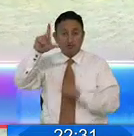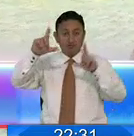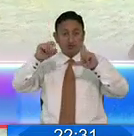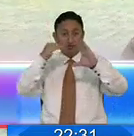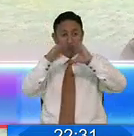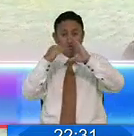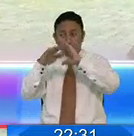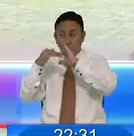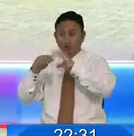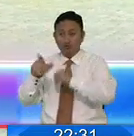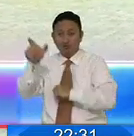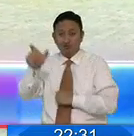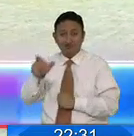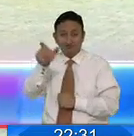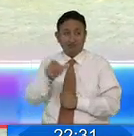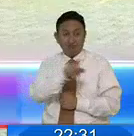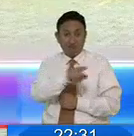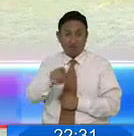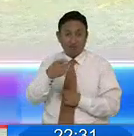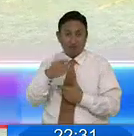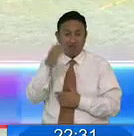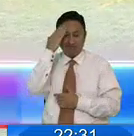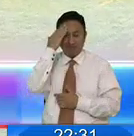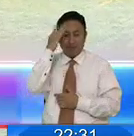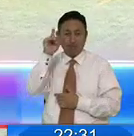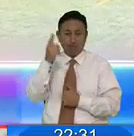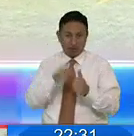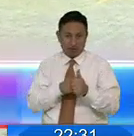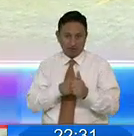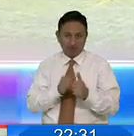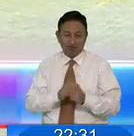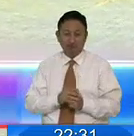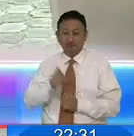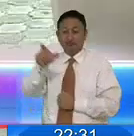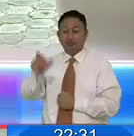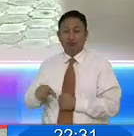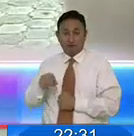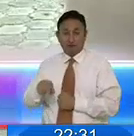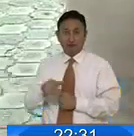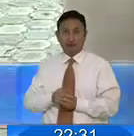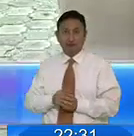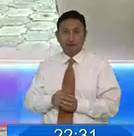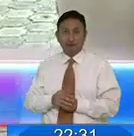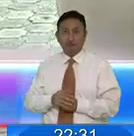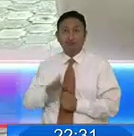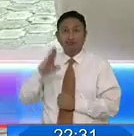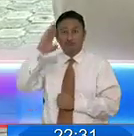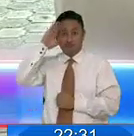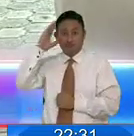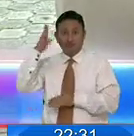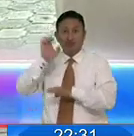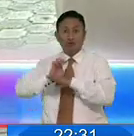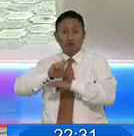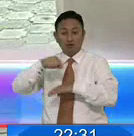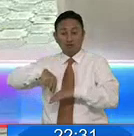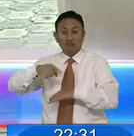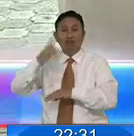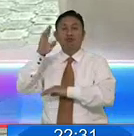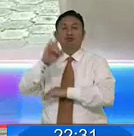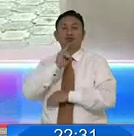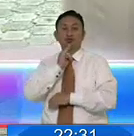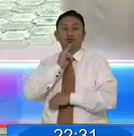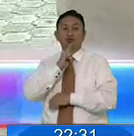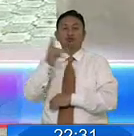los clientes podríamos llamar así de la persona que está dedicada a esto la policía ecuatoriana coordina con sus similares en eeuu